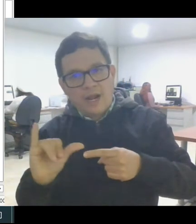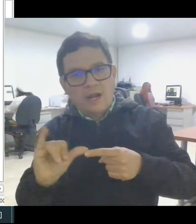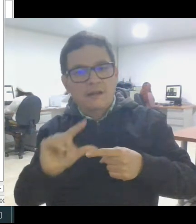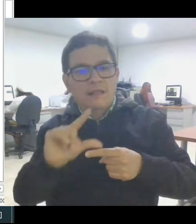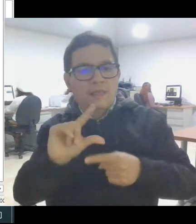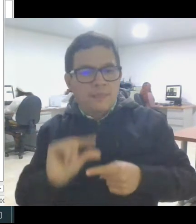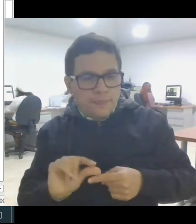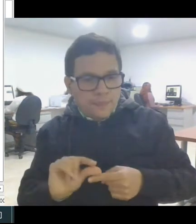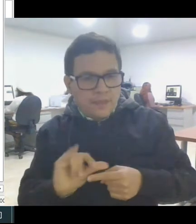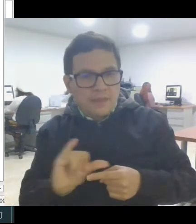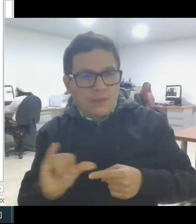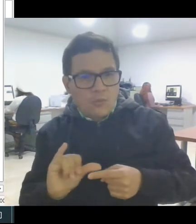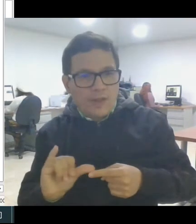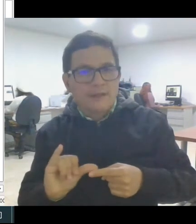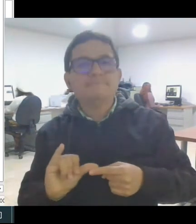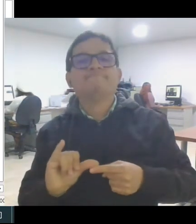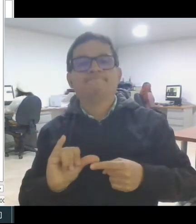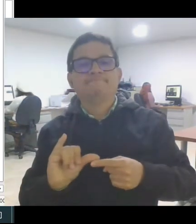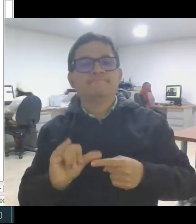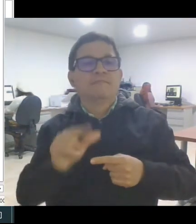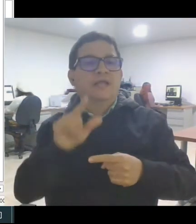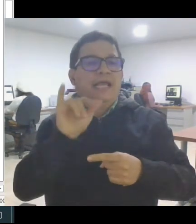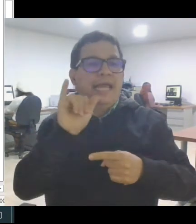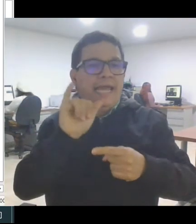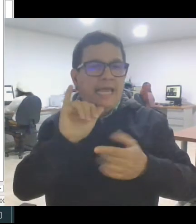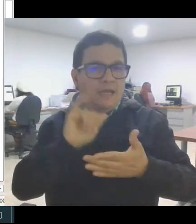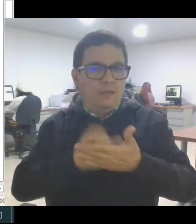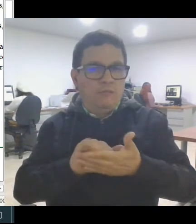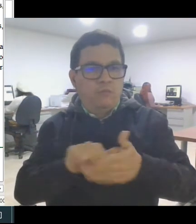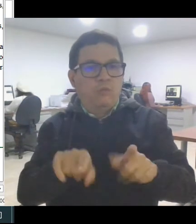nos han dado en el ejercicio.